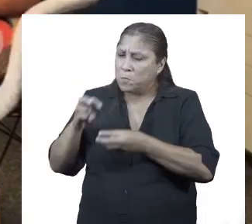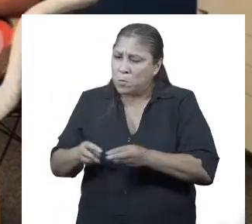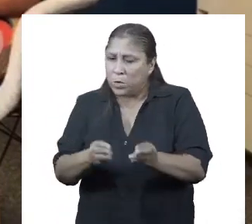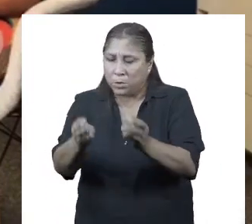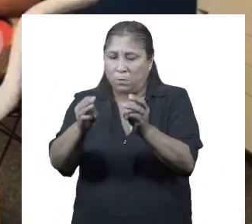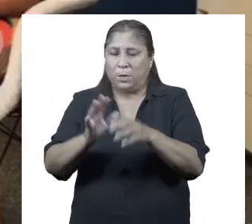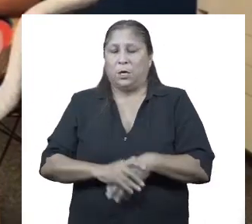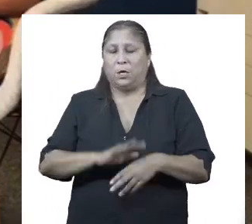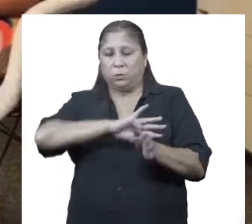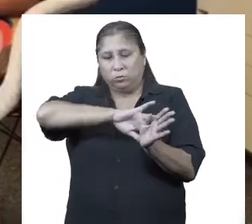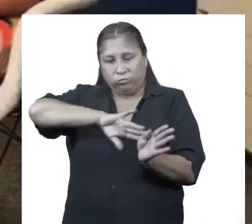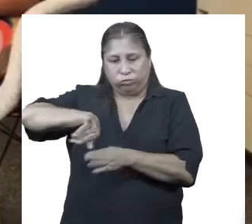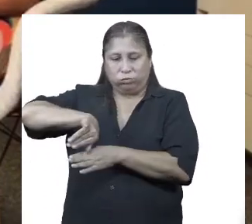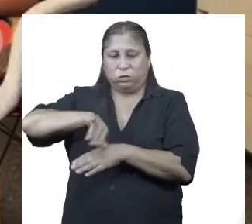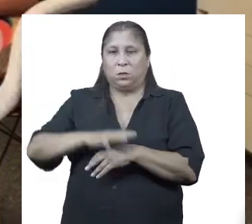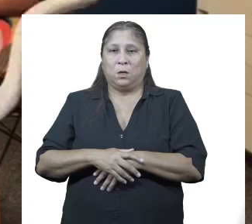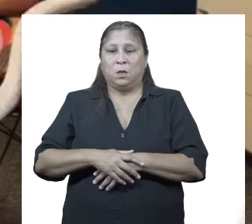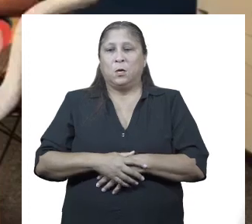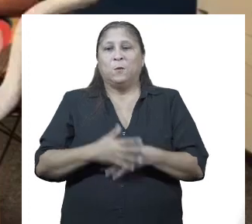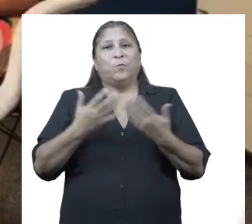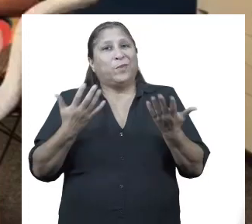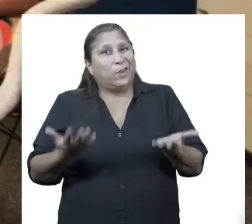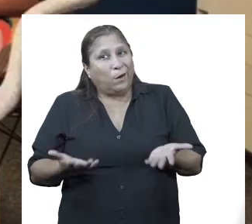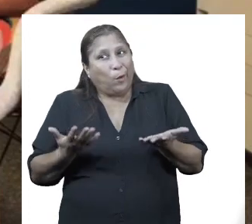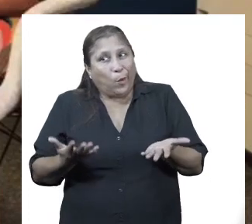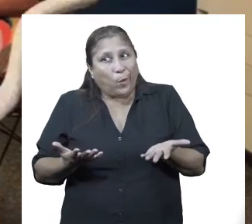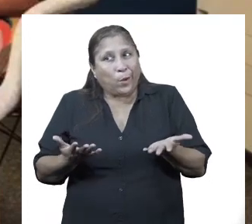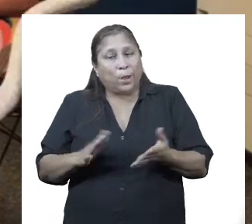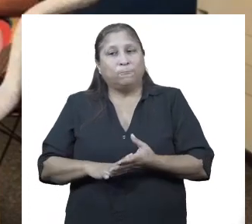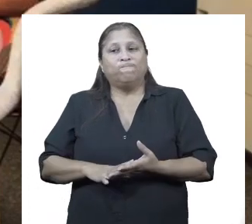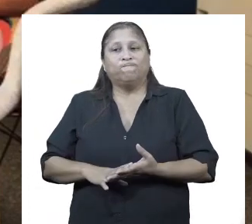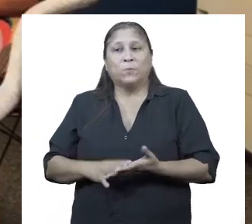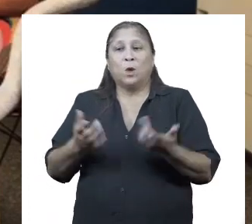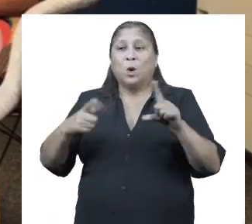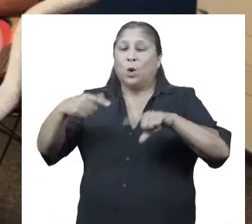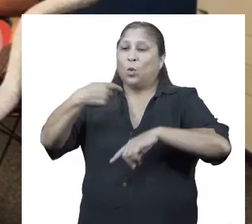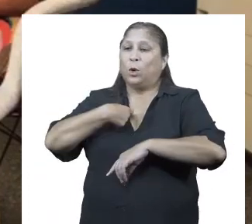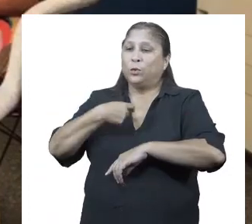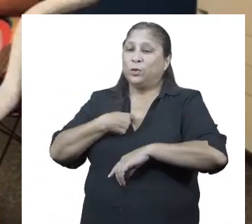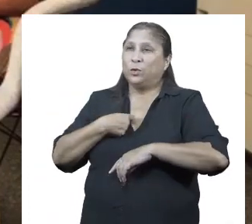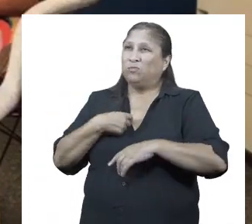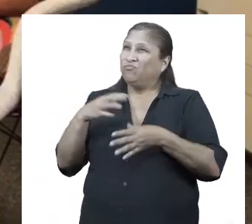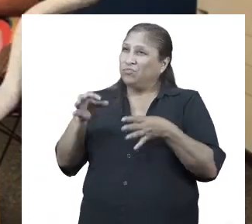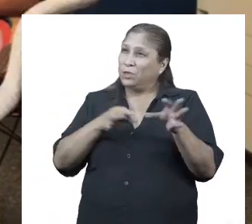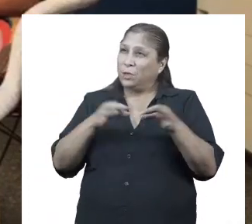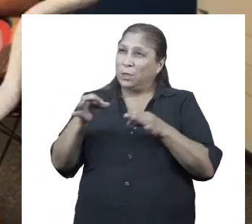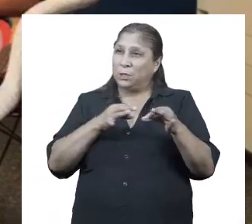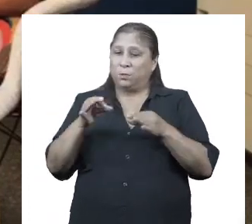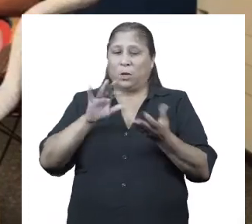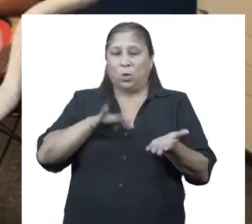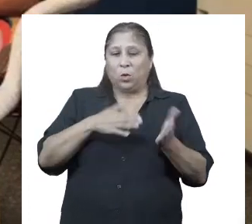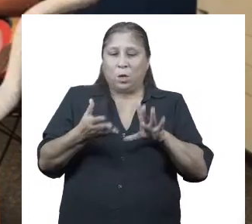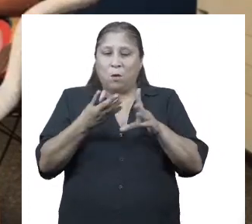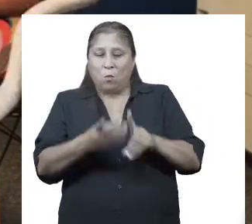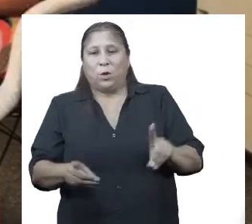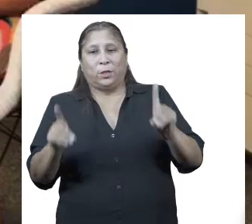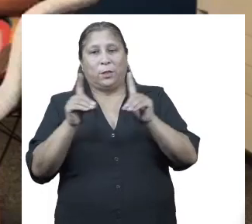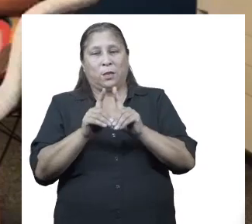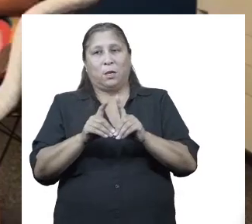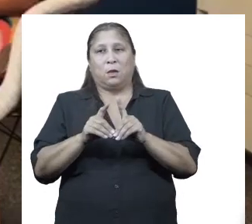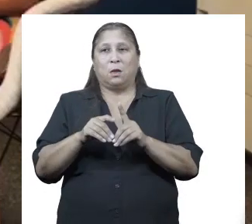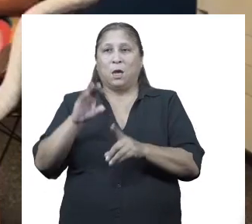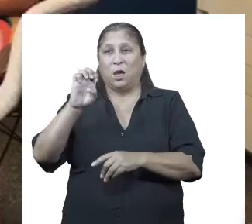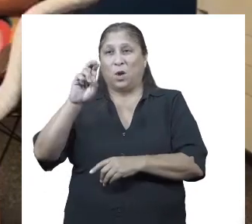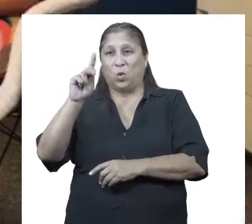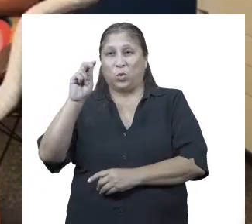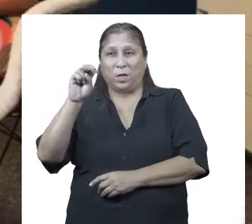mecanismos por un lado. Y por el lado, evidentemente, nuevamente, cuando yo hablo de muerte digna o cuando hablamos de